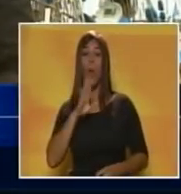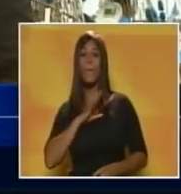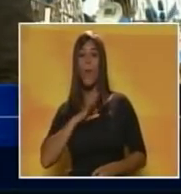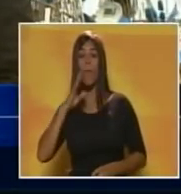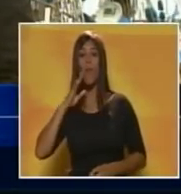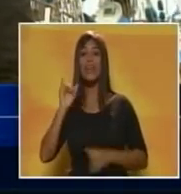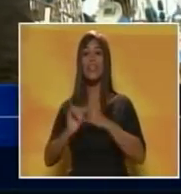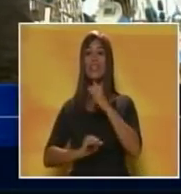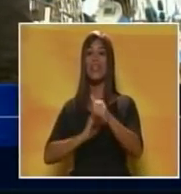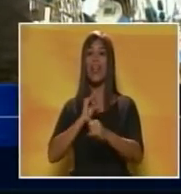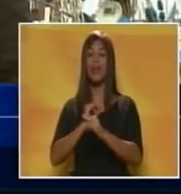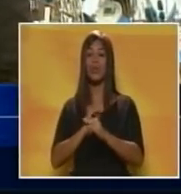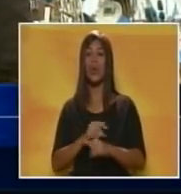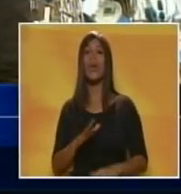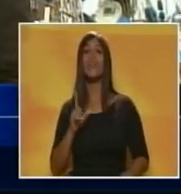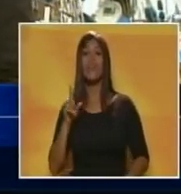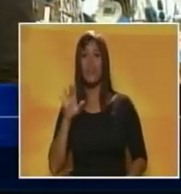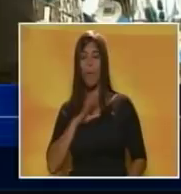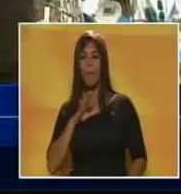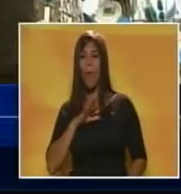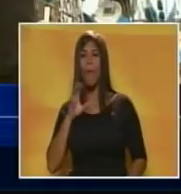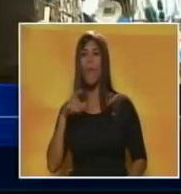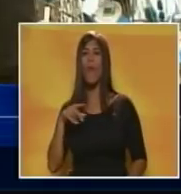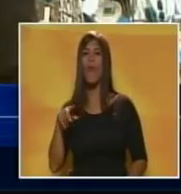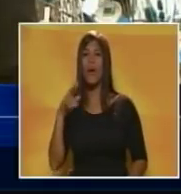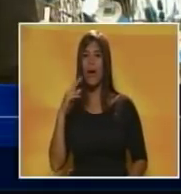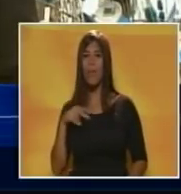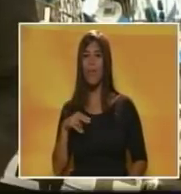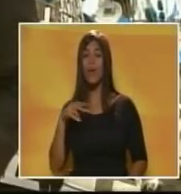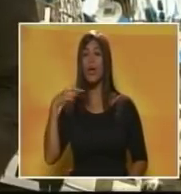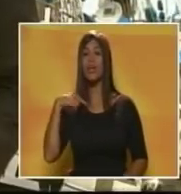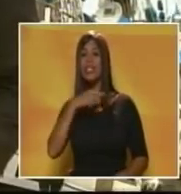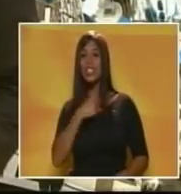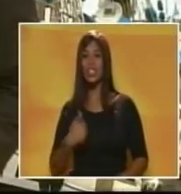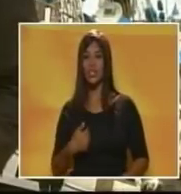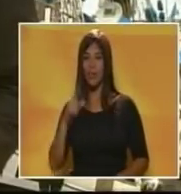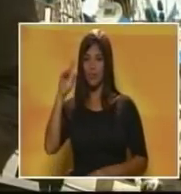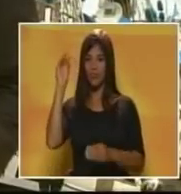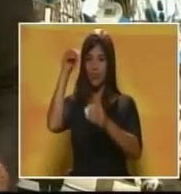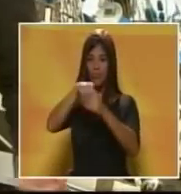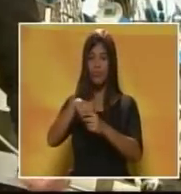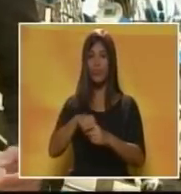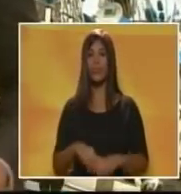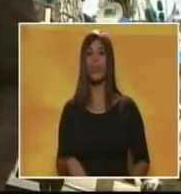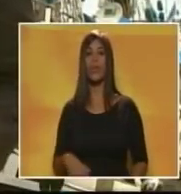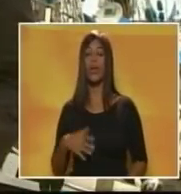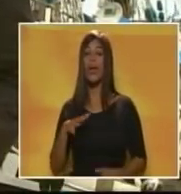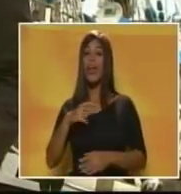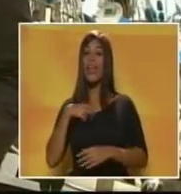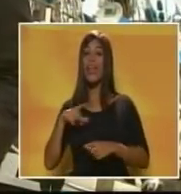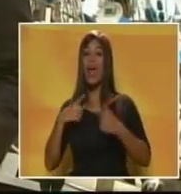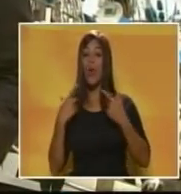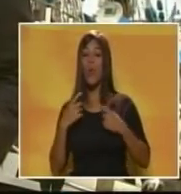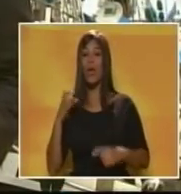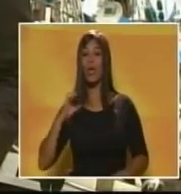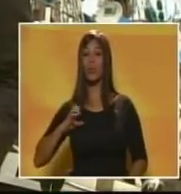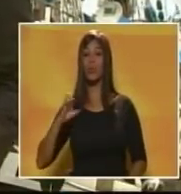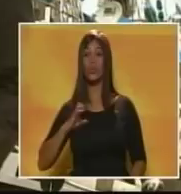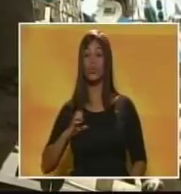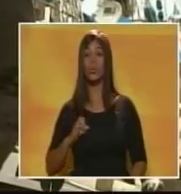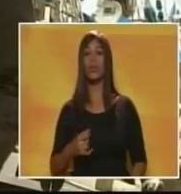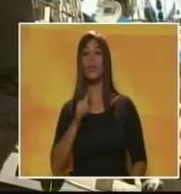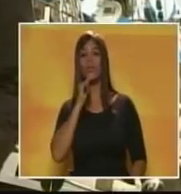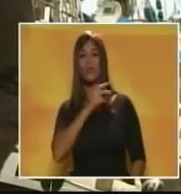cadetes internacionales, específicamente de la República de China. En el puerto de La Guaira, Euclides